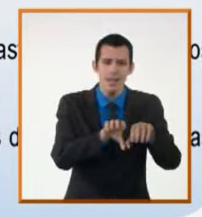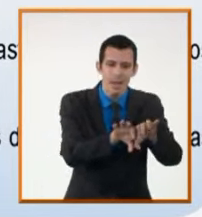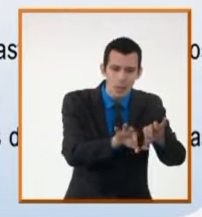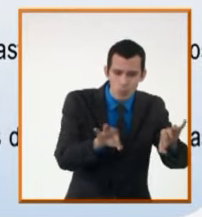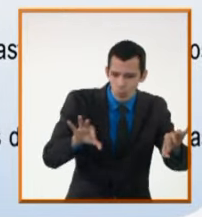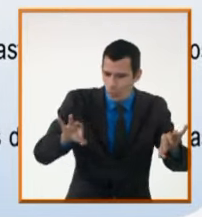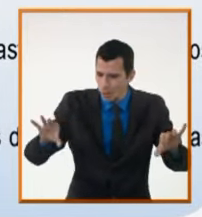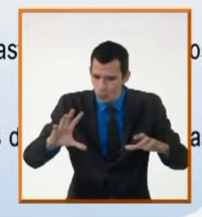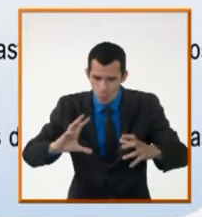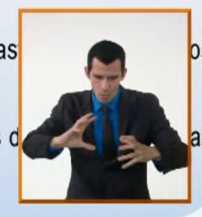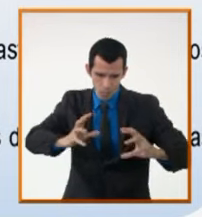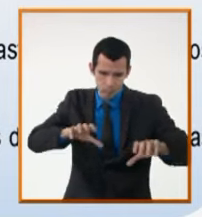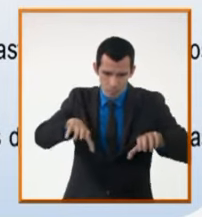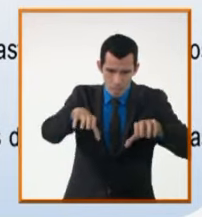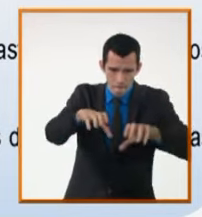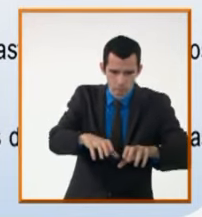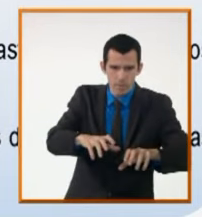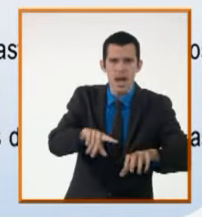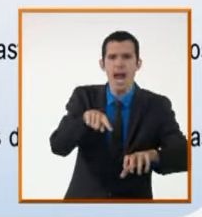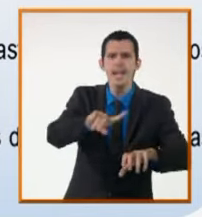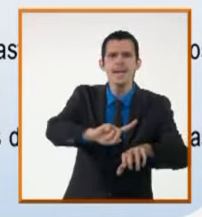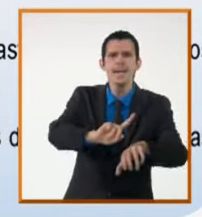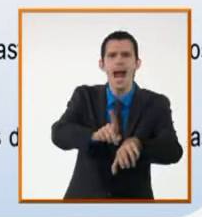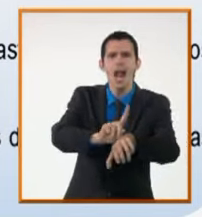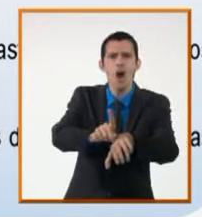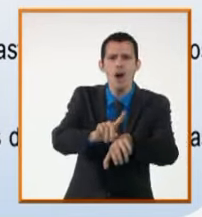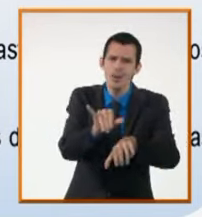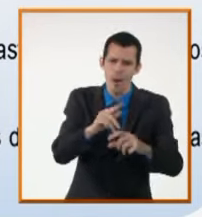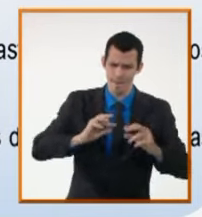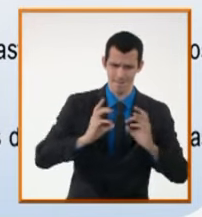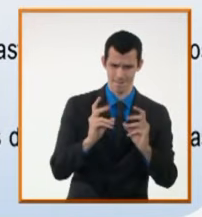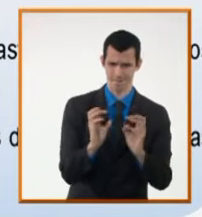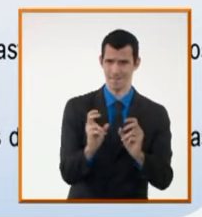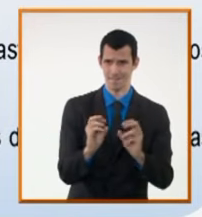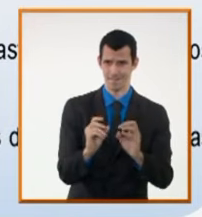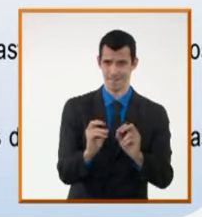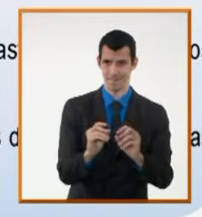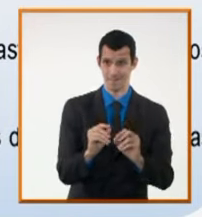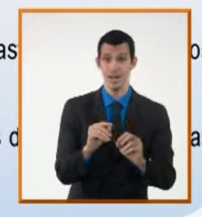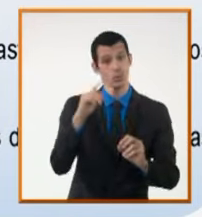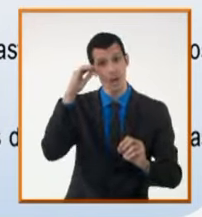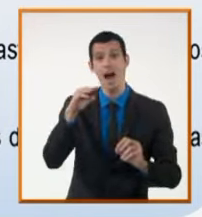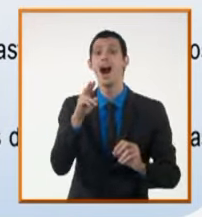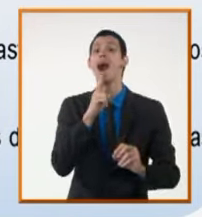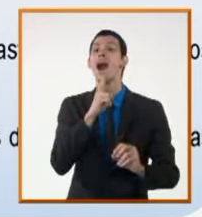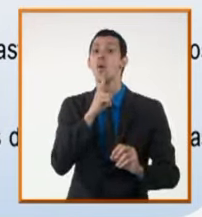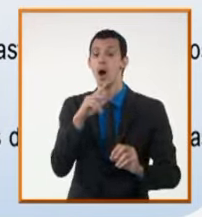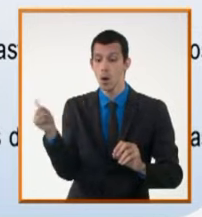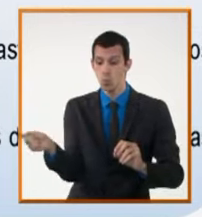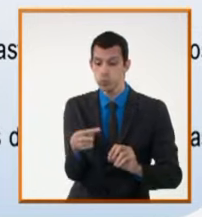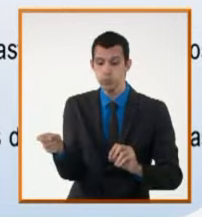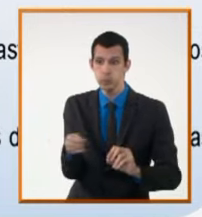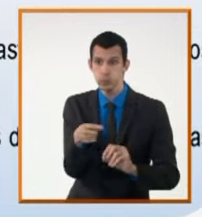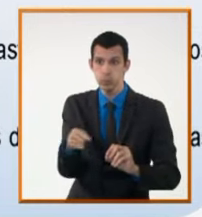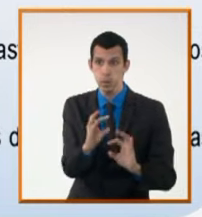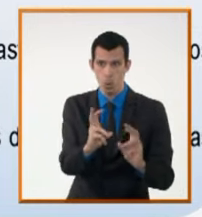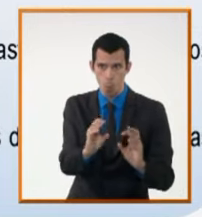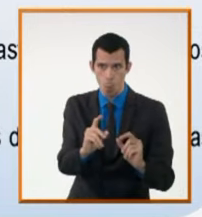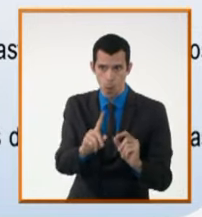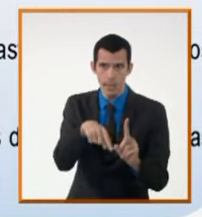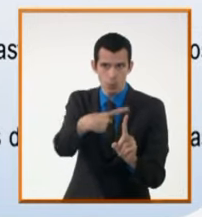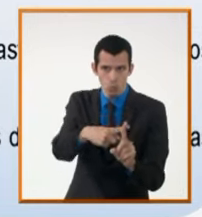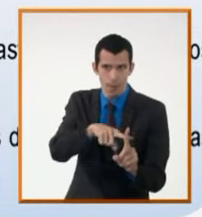esos consumidores. De hecho, nosotros hemos hecho análisis. Hoy el que tenga un salidero en la taza del baño o en el